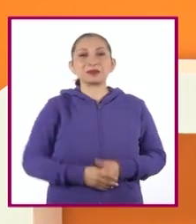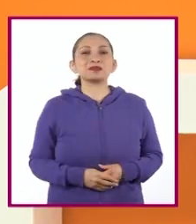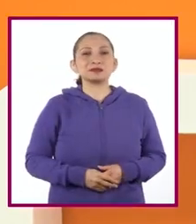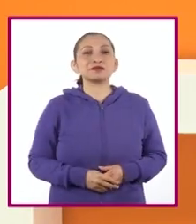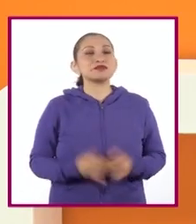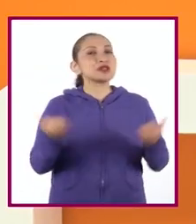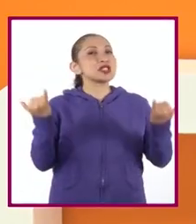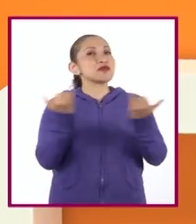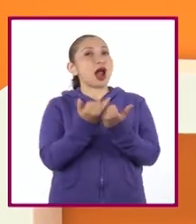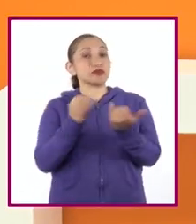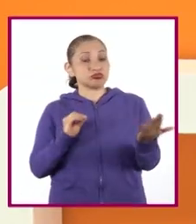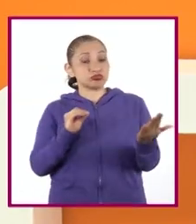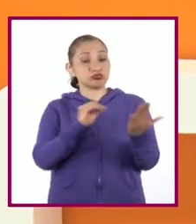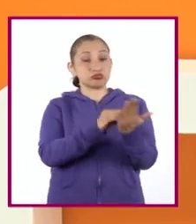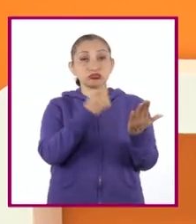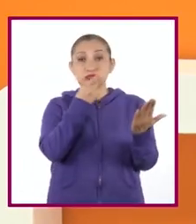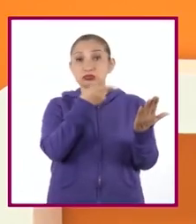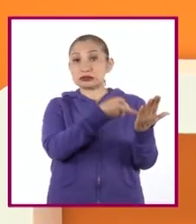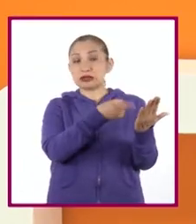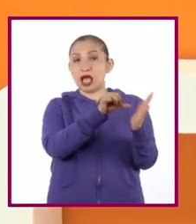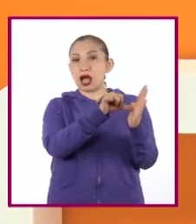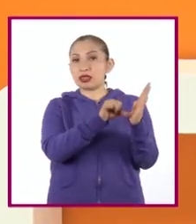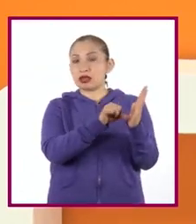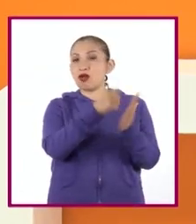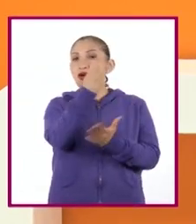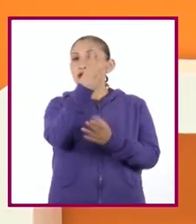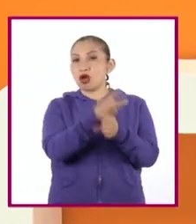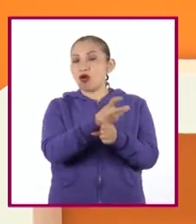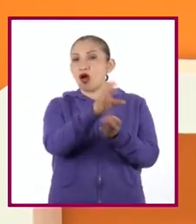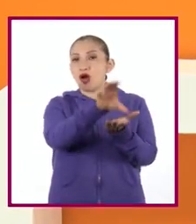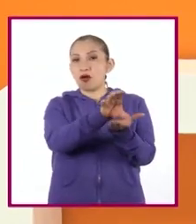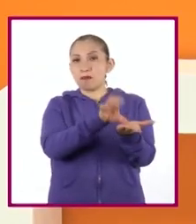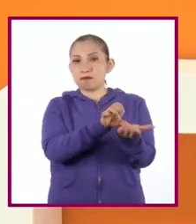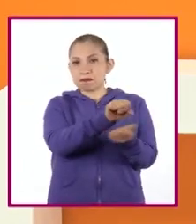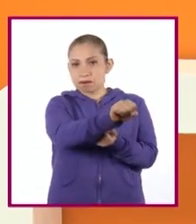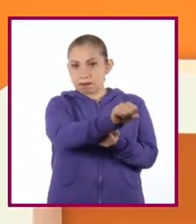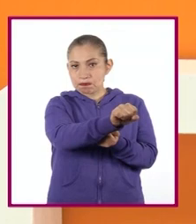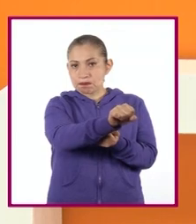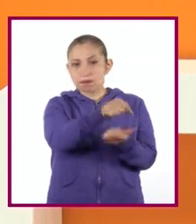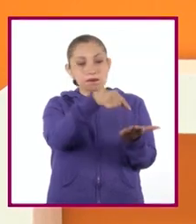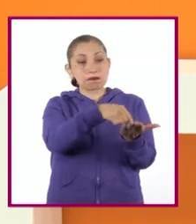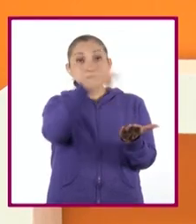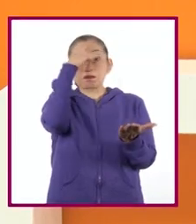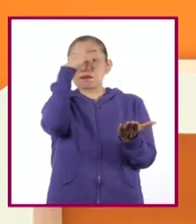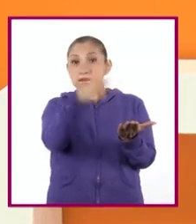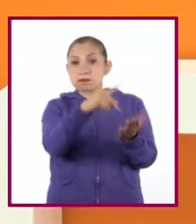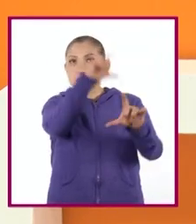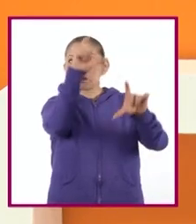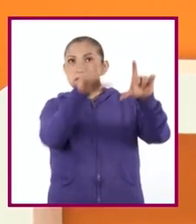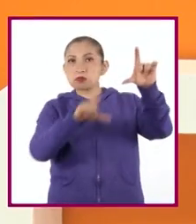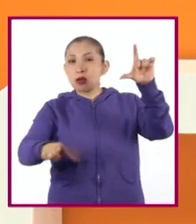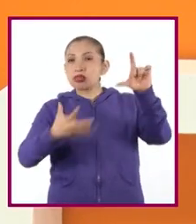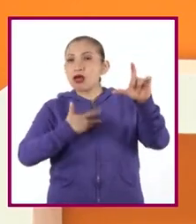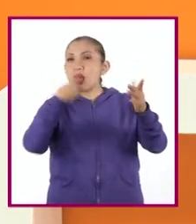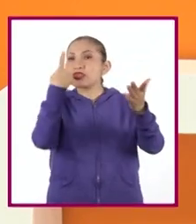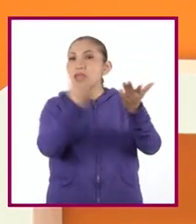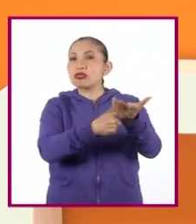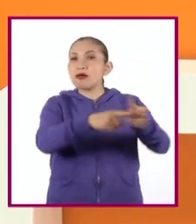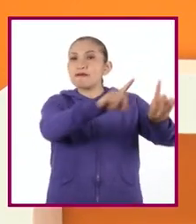tal como lo establece el artículo segundo constitucional. La nación tiene una